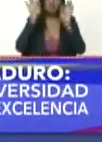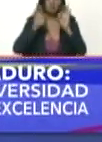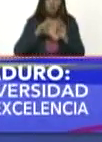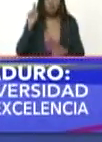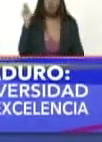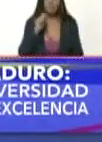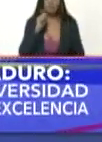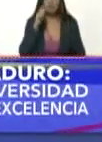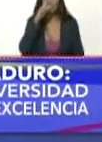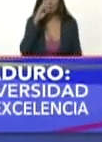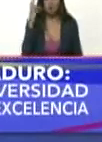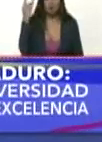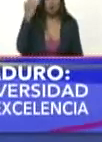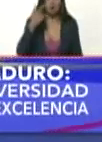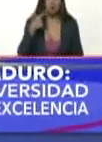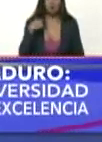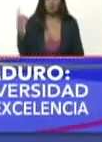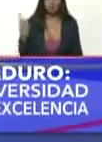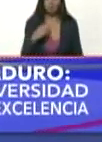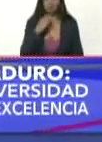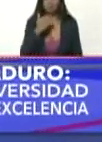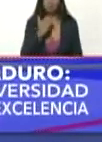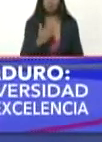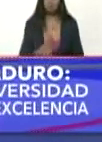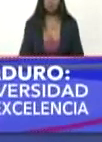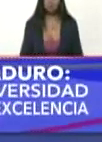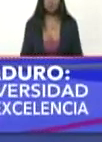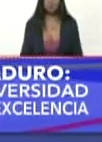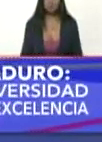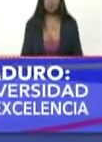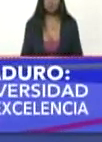meses y en los años que están por venir.